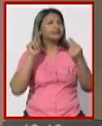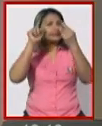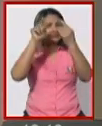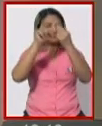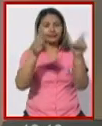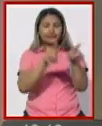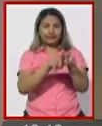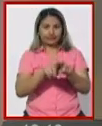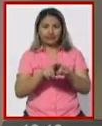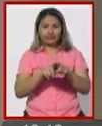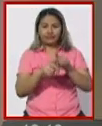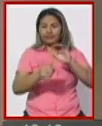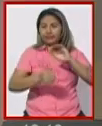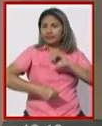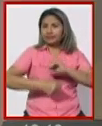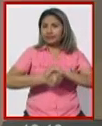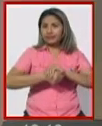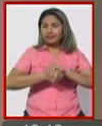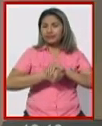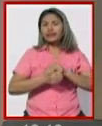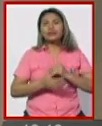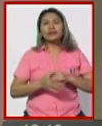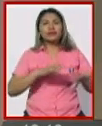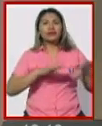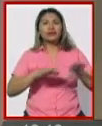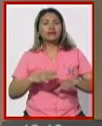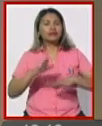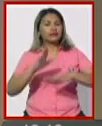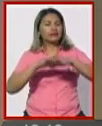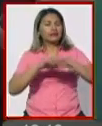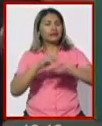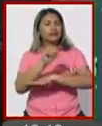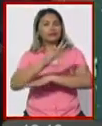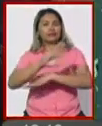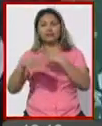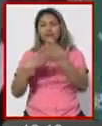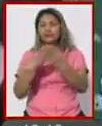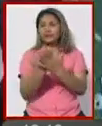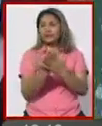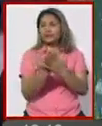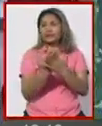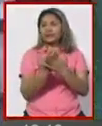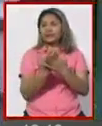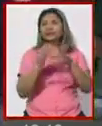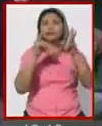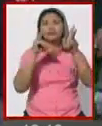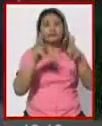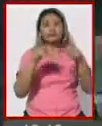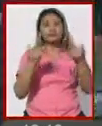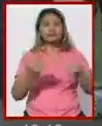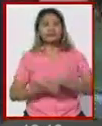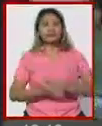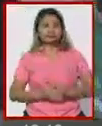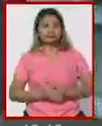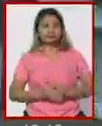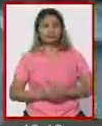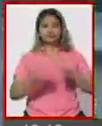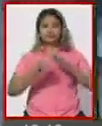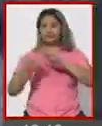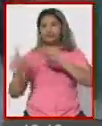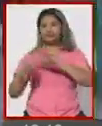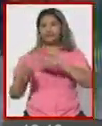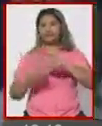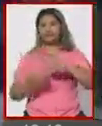finalidad también de ocultar el crimen, este dio alerta a todos aquellos delincuentes quienes en este momento se encuentran